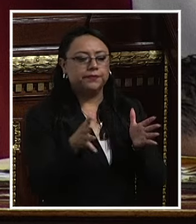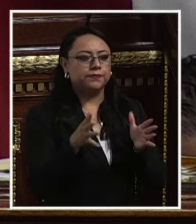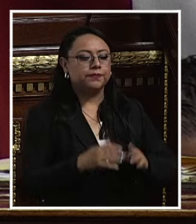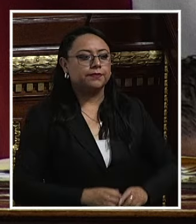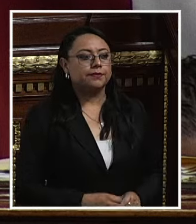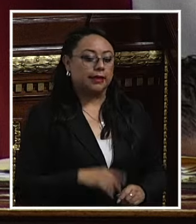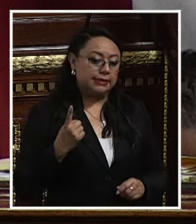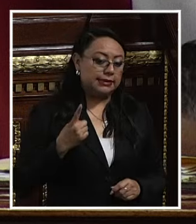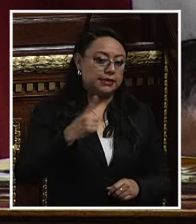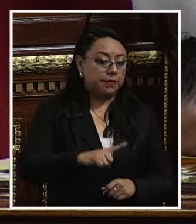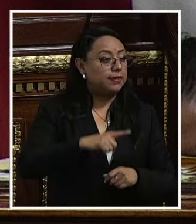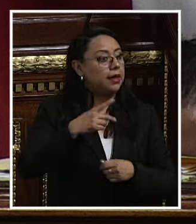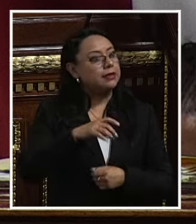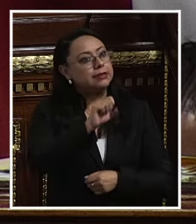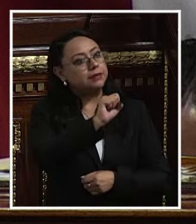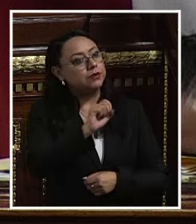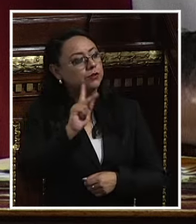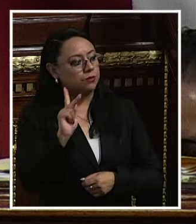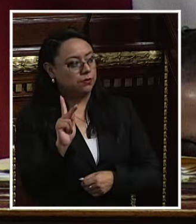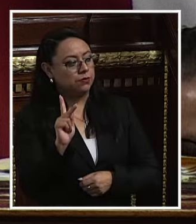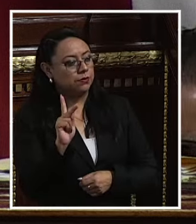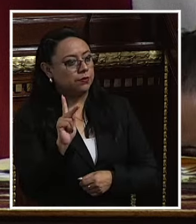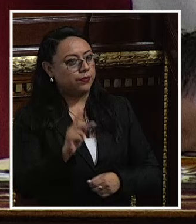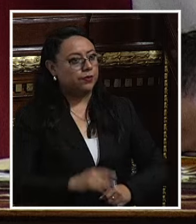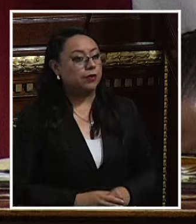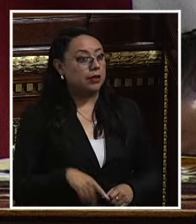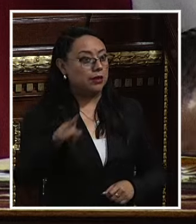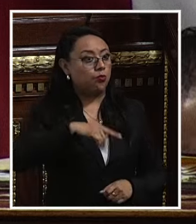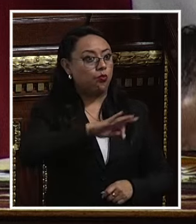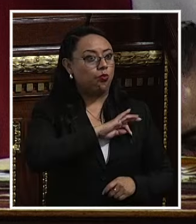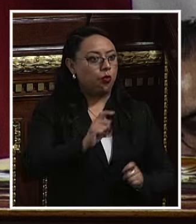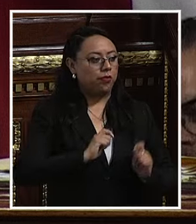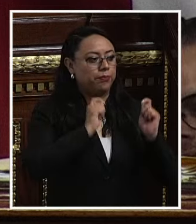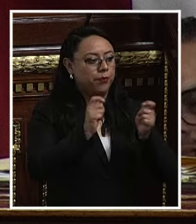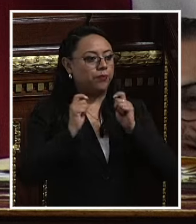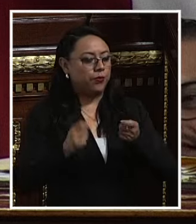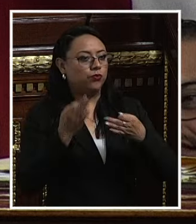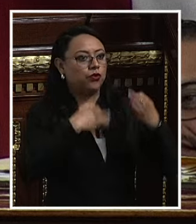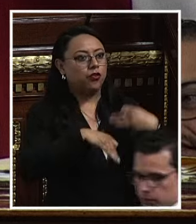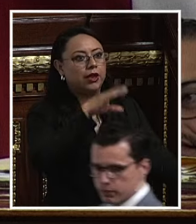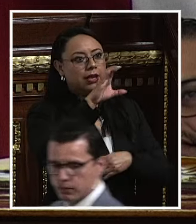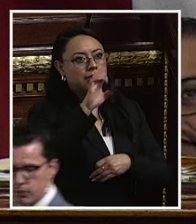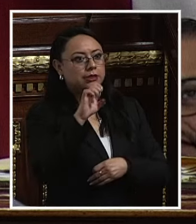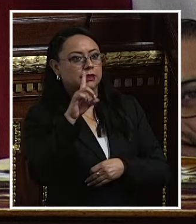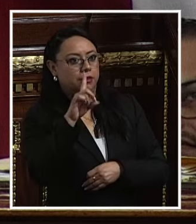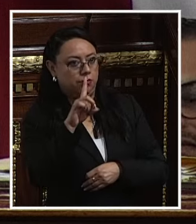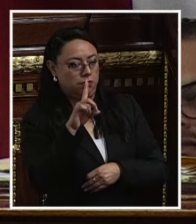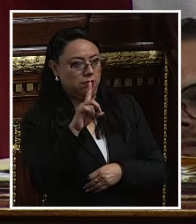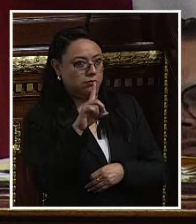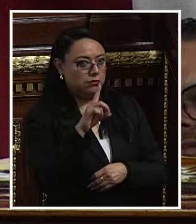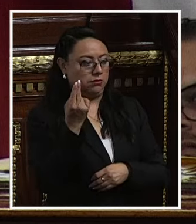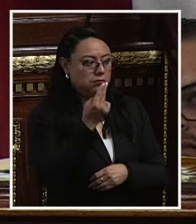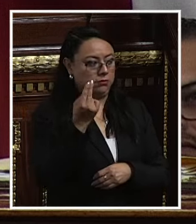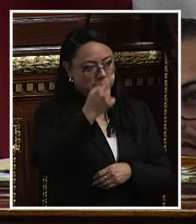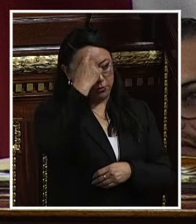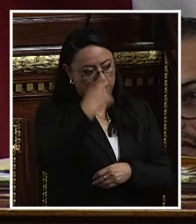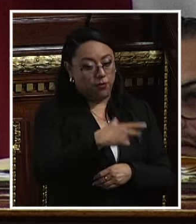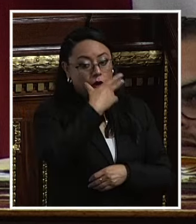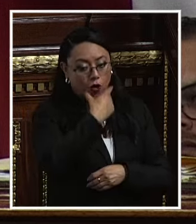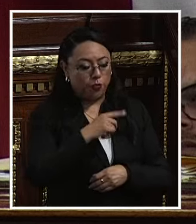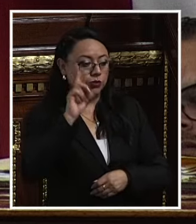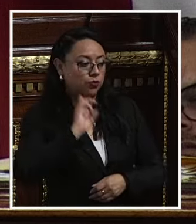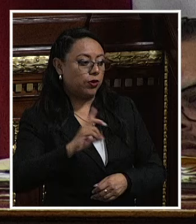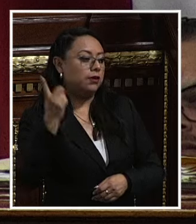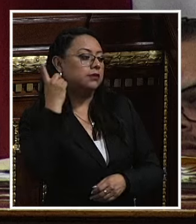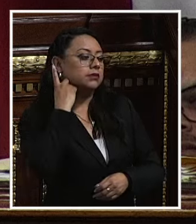Se instruye a servicios parlamentarios, se distribuyan las cédulas correspondientes para que las y los